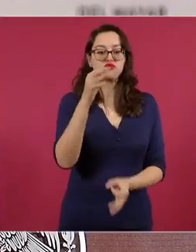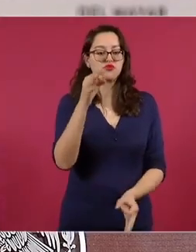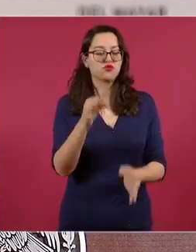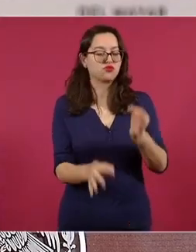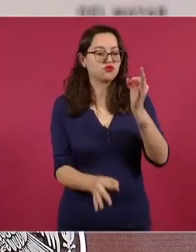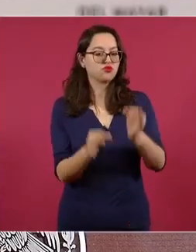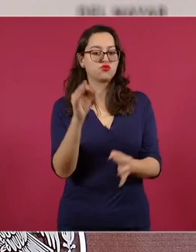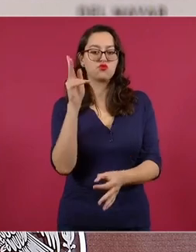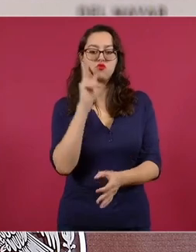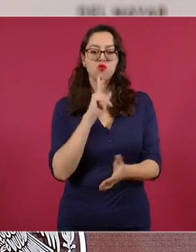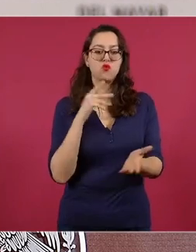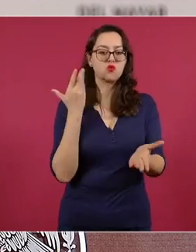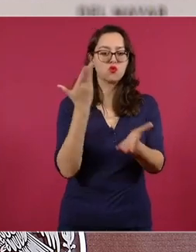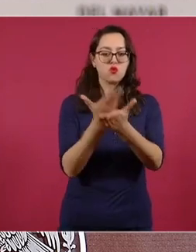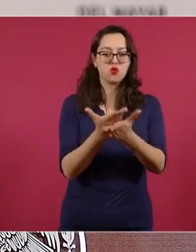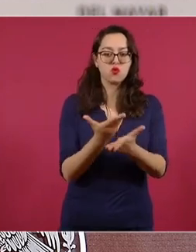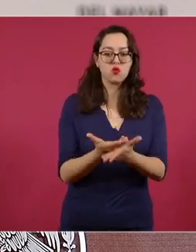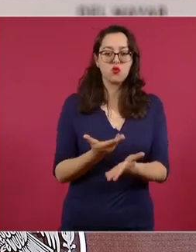cualquier